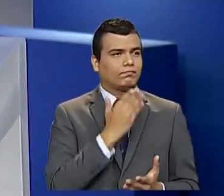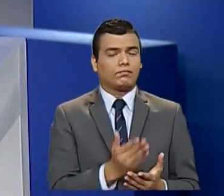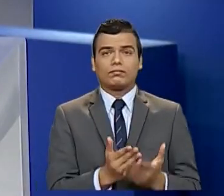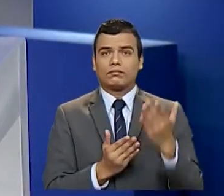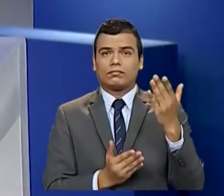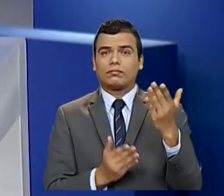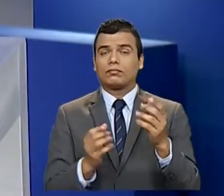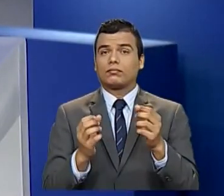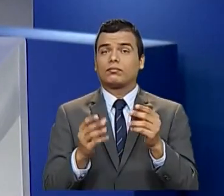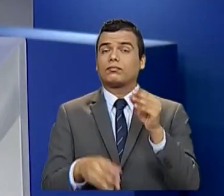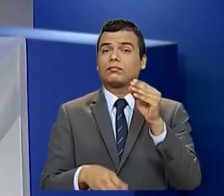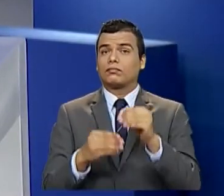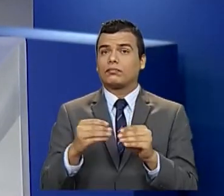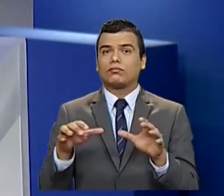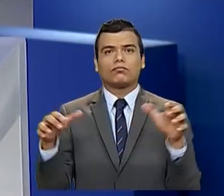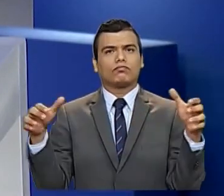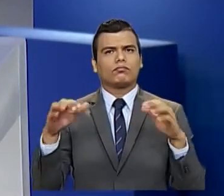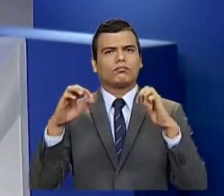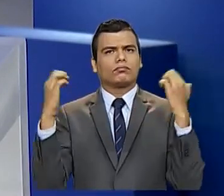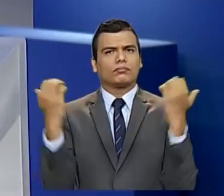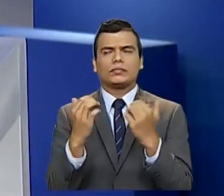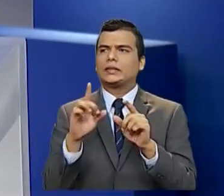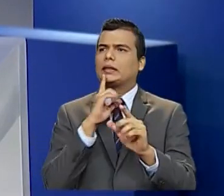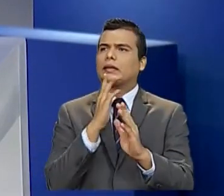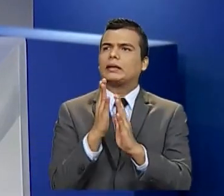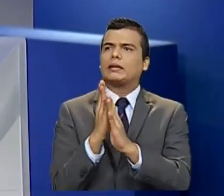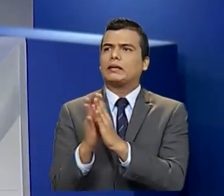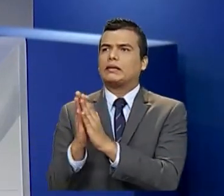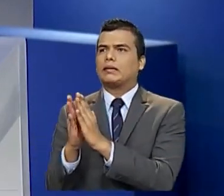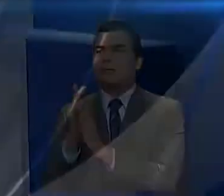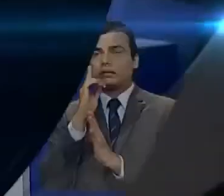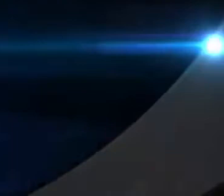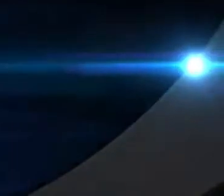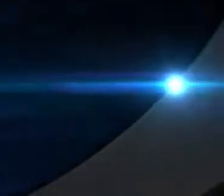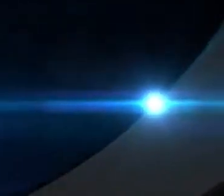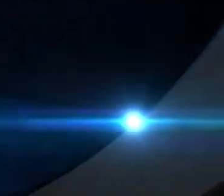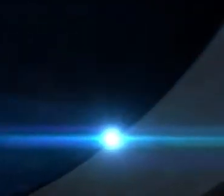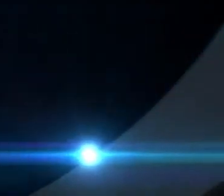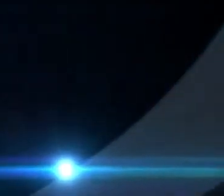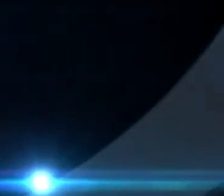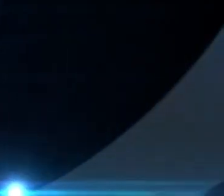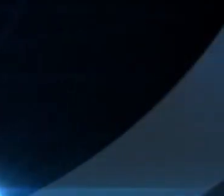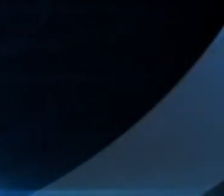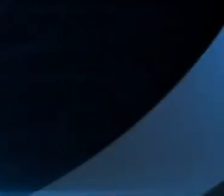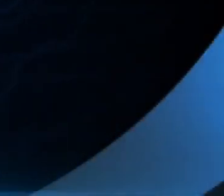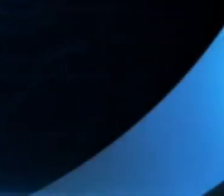gracias, Wilson, y a nuestro equipo de corresponsales en todo el suroccidente colombiano. Vamos a una pausa.